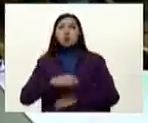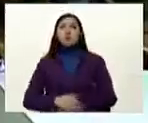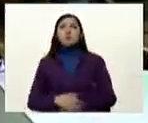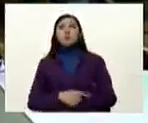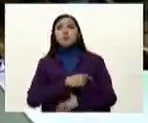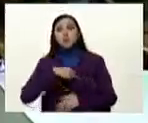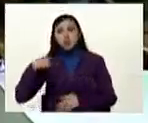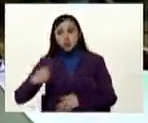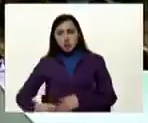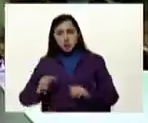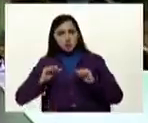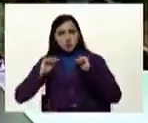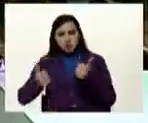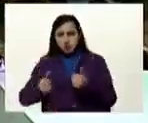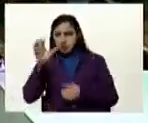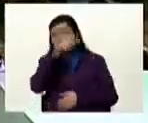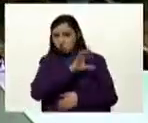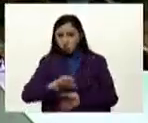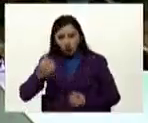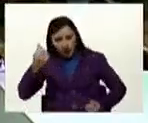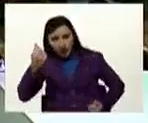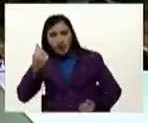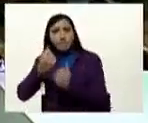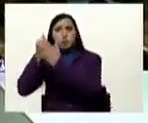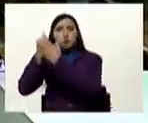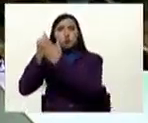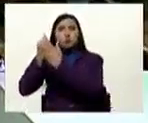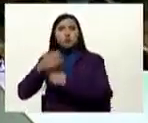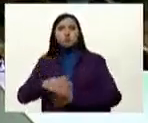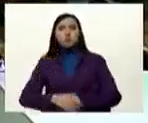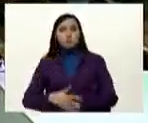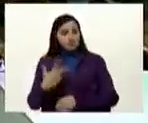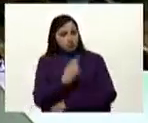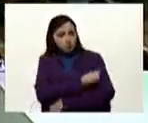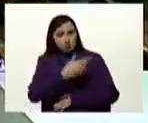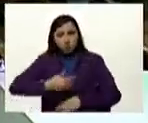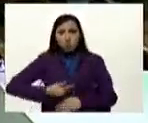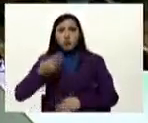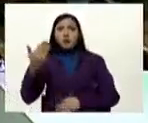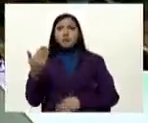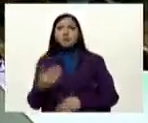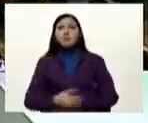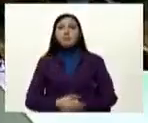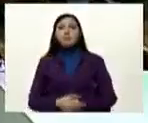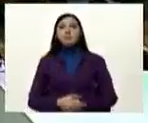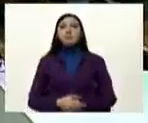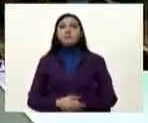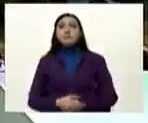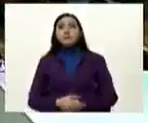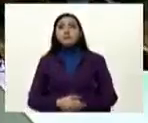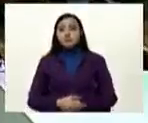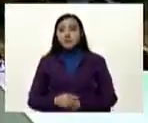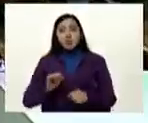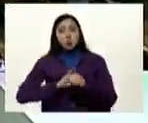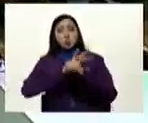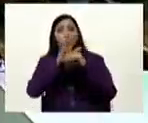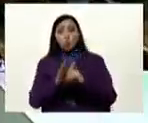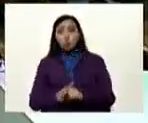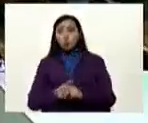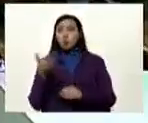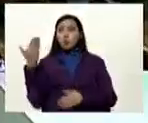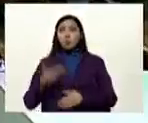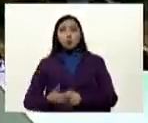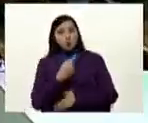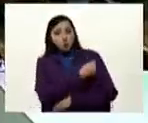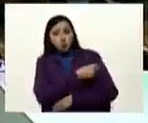los pueblos del mundo no se hubieran podido vacunar, sin lugar a duda. El tema de la pandemia y las vacunas,